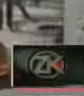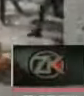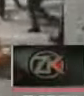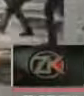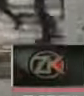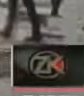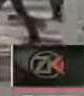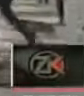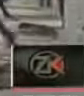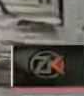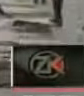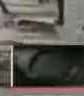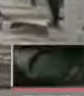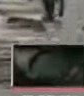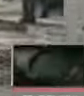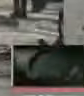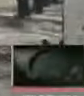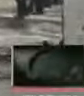no no